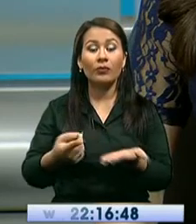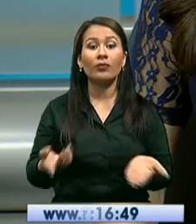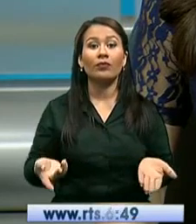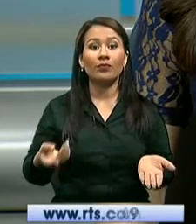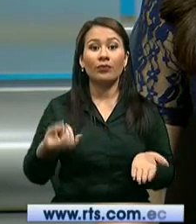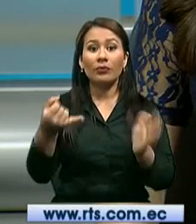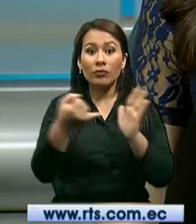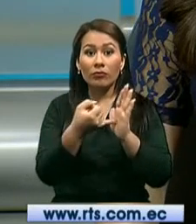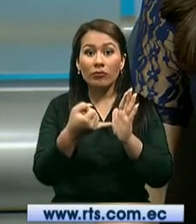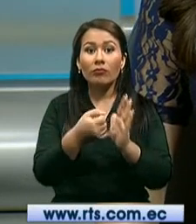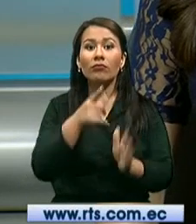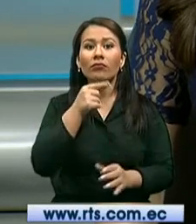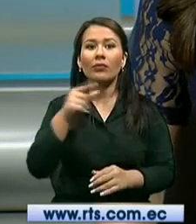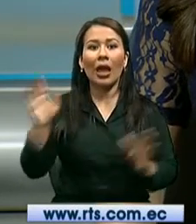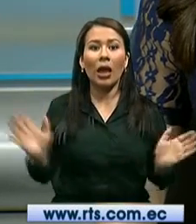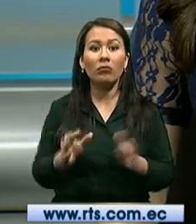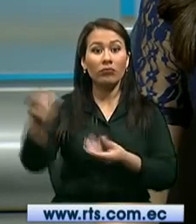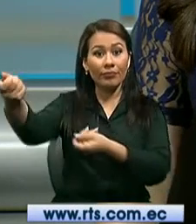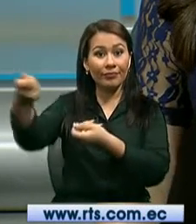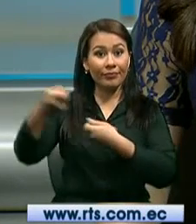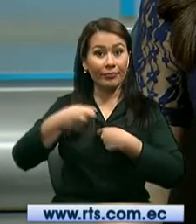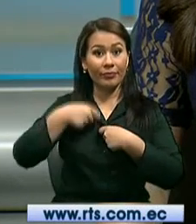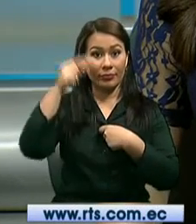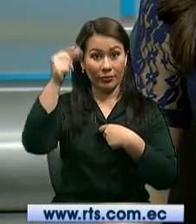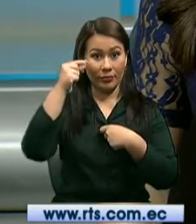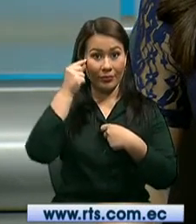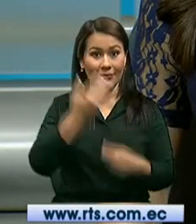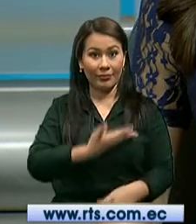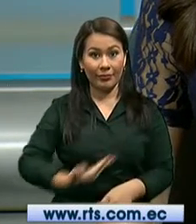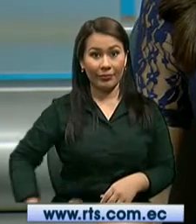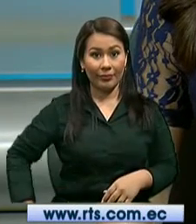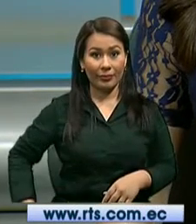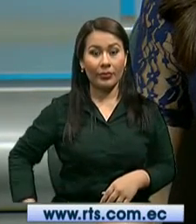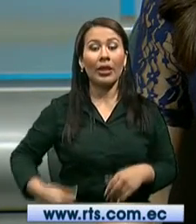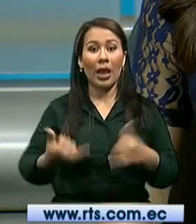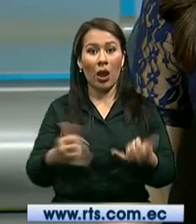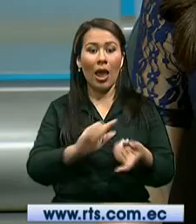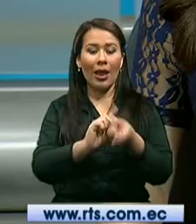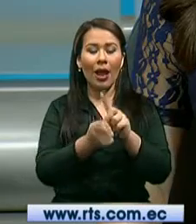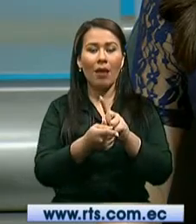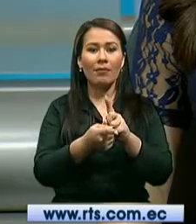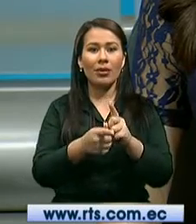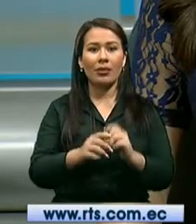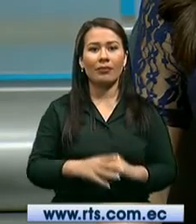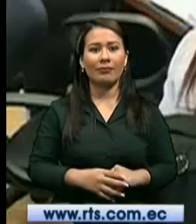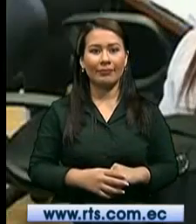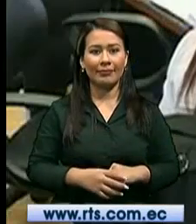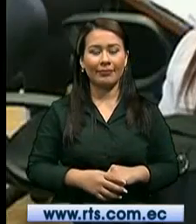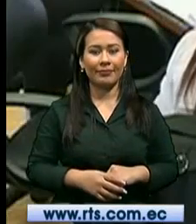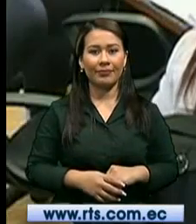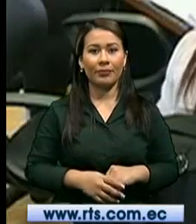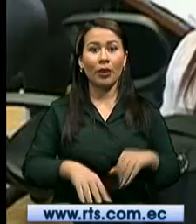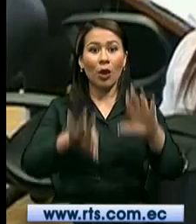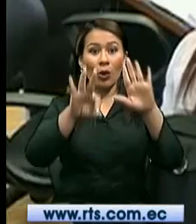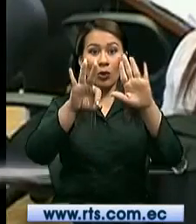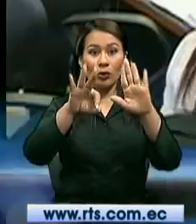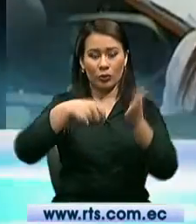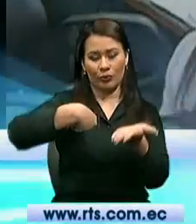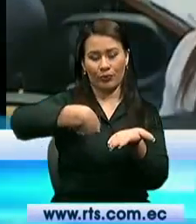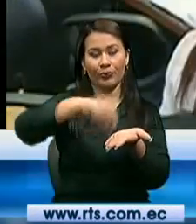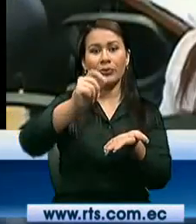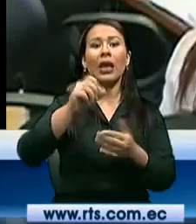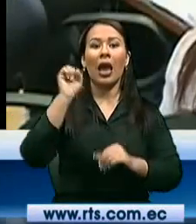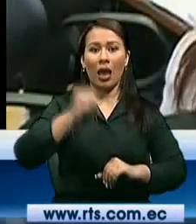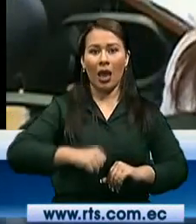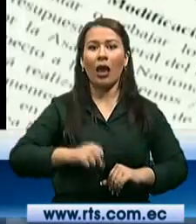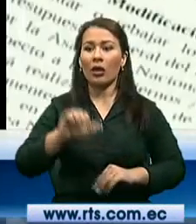que impulsa el Ejecutivo. Además, se registraron algunos cambios en la redacción del proyecto. Con 8 votos a favor y 3 en contra, la Comisión